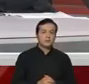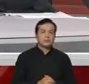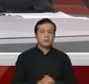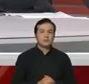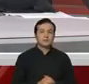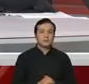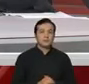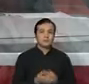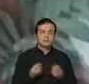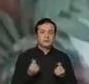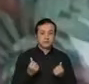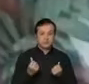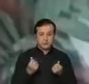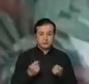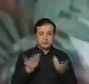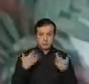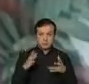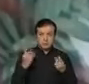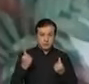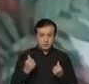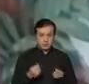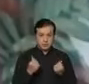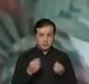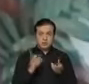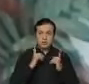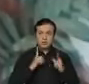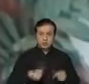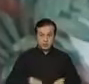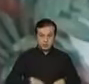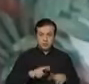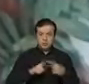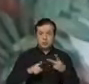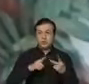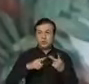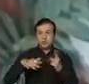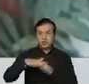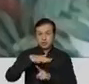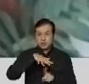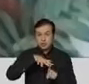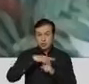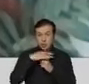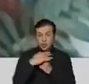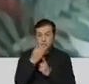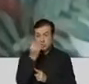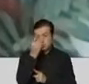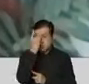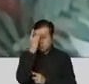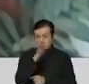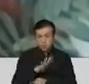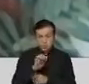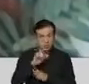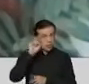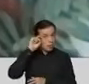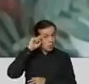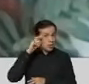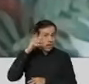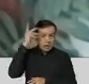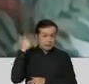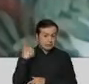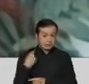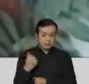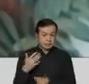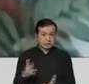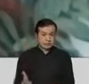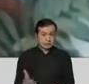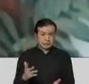Estos recursos están destinados ya a salud y a la situación crediticia del país. No se olviden que nosotros no teníamos esta plata, teníamos